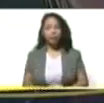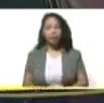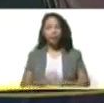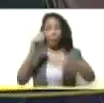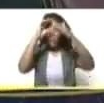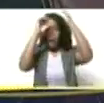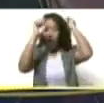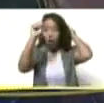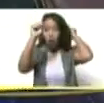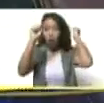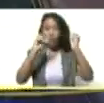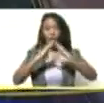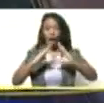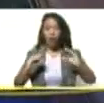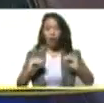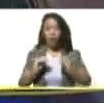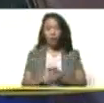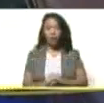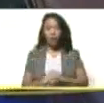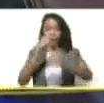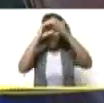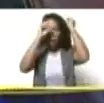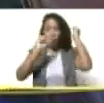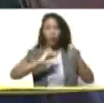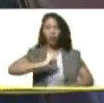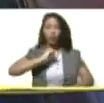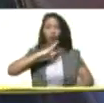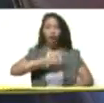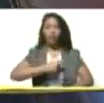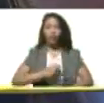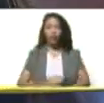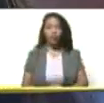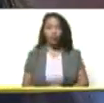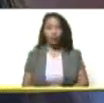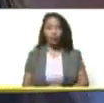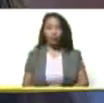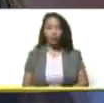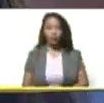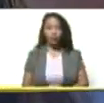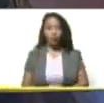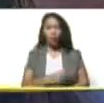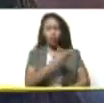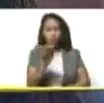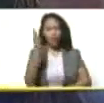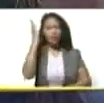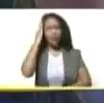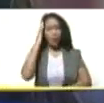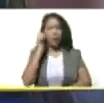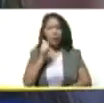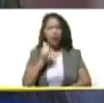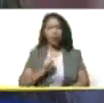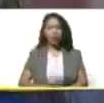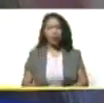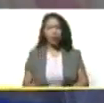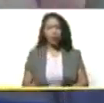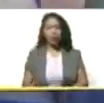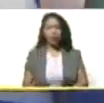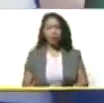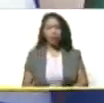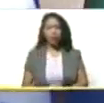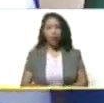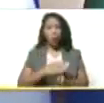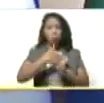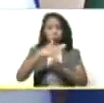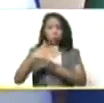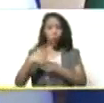Embajadora de Nicaragua, embajador de Sudáfrica, lo saben muy bien. Han compartido